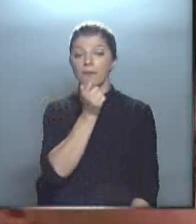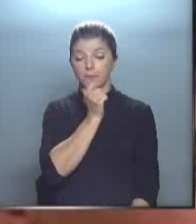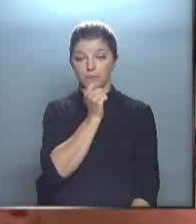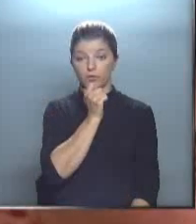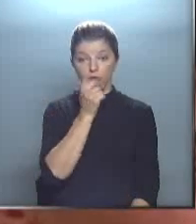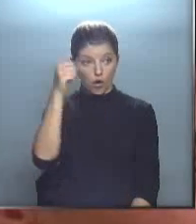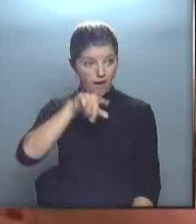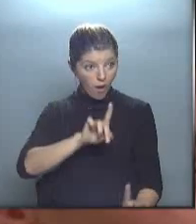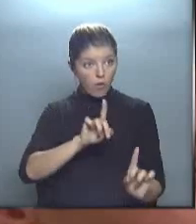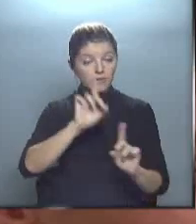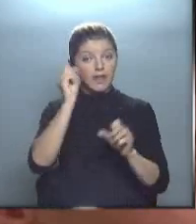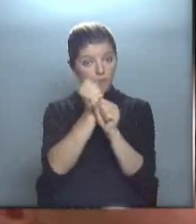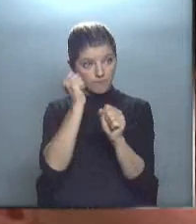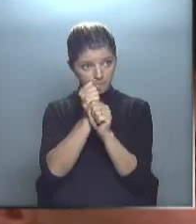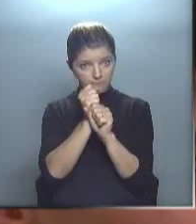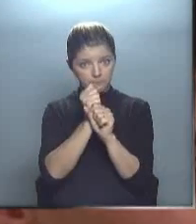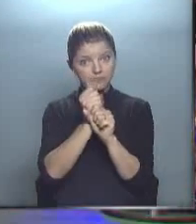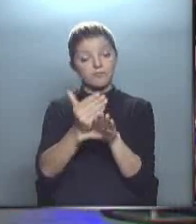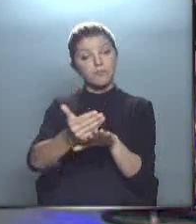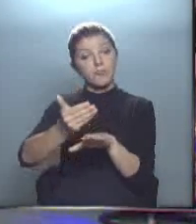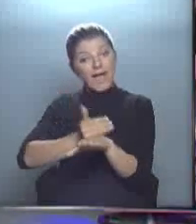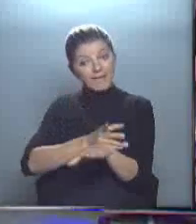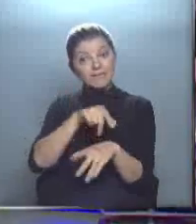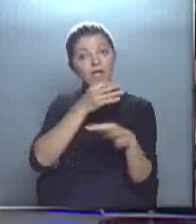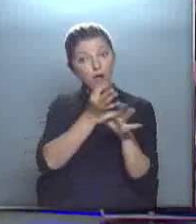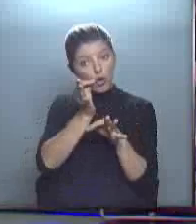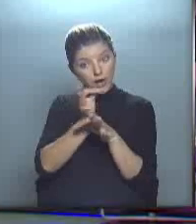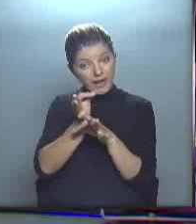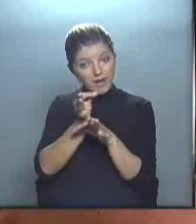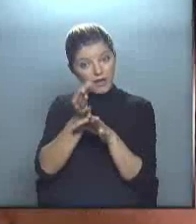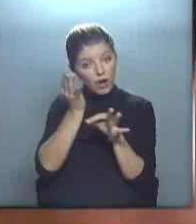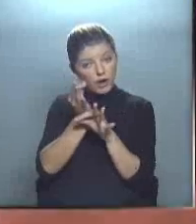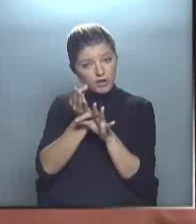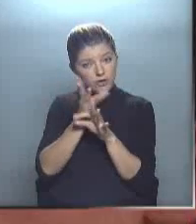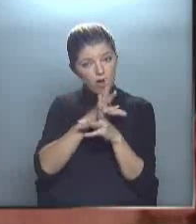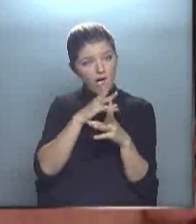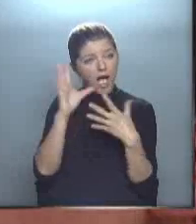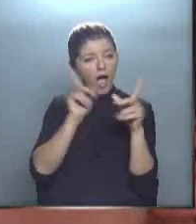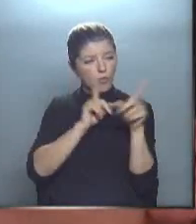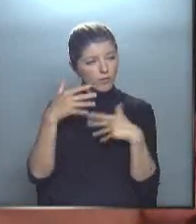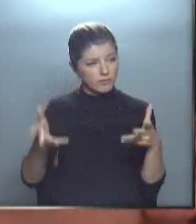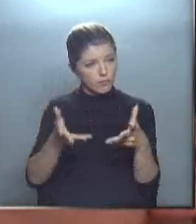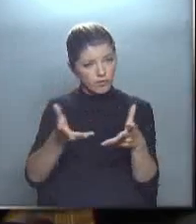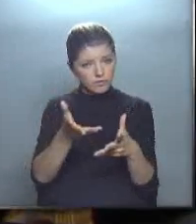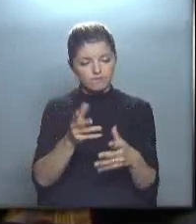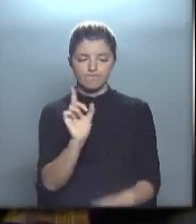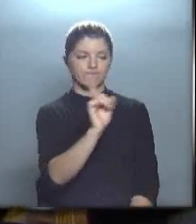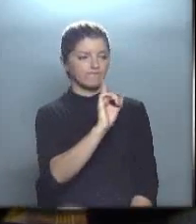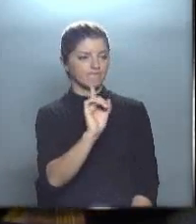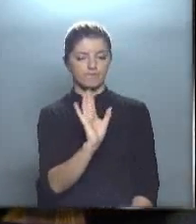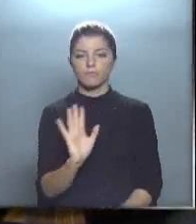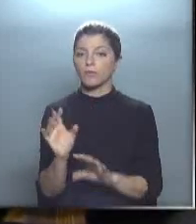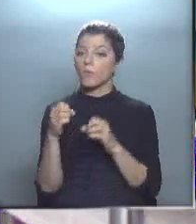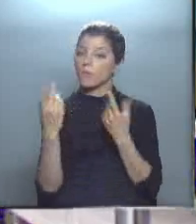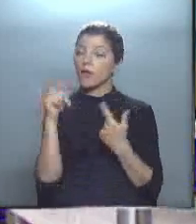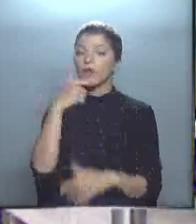están laburando? ¿La escuela tuvo algún tipo de incidencia en eso o no? No. Ninguna. Ninguna. Ok. Sofía,